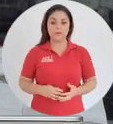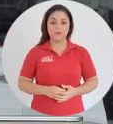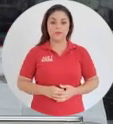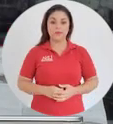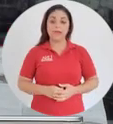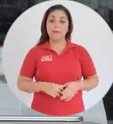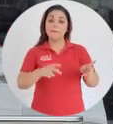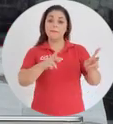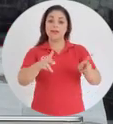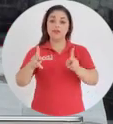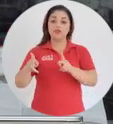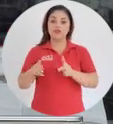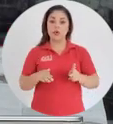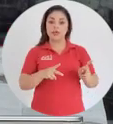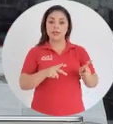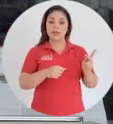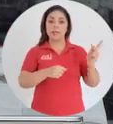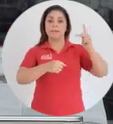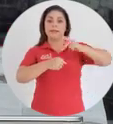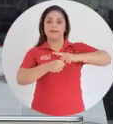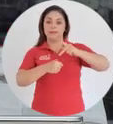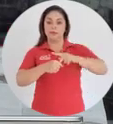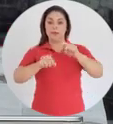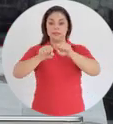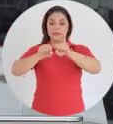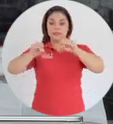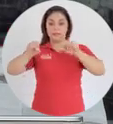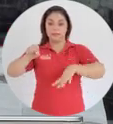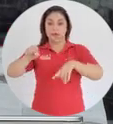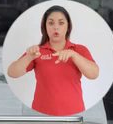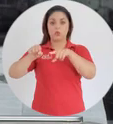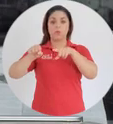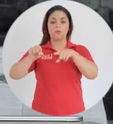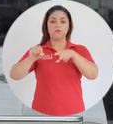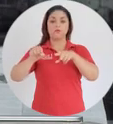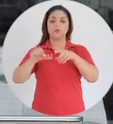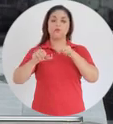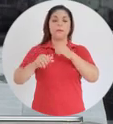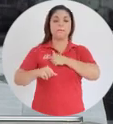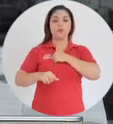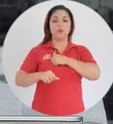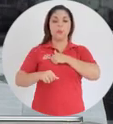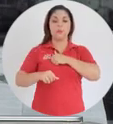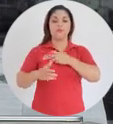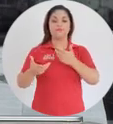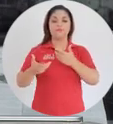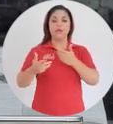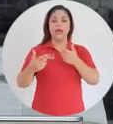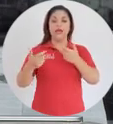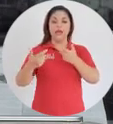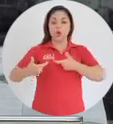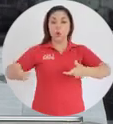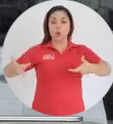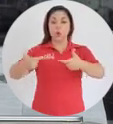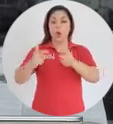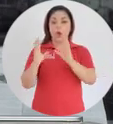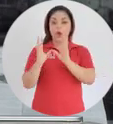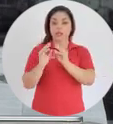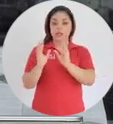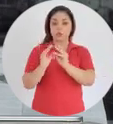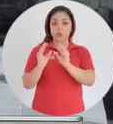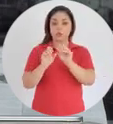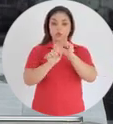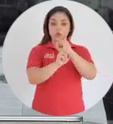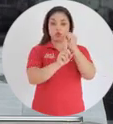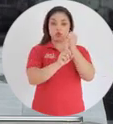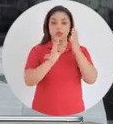personas que participaron en el seminario, en el Congreso, Centroamericano de Sociología ACAS 2023, estuvo